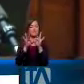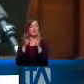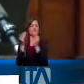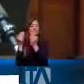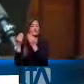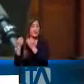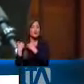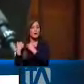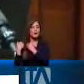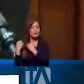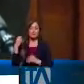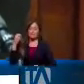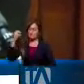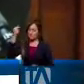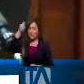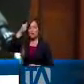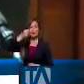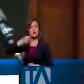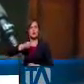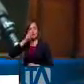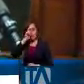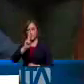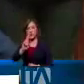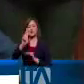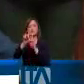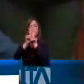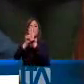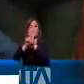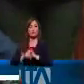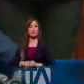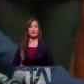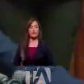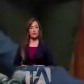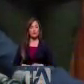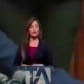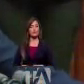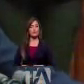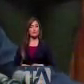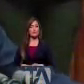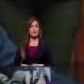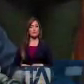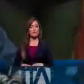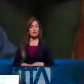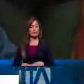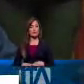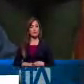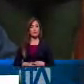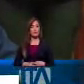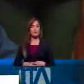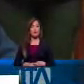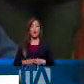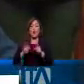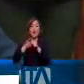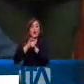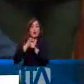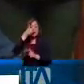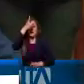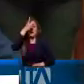responsable, rápida y con respeto a la ley. Si tomamos medidas correctivas